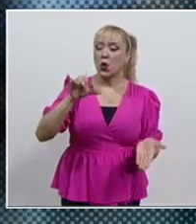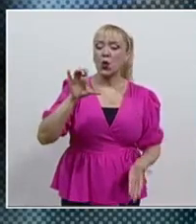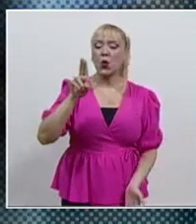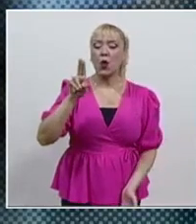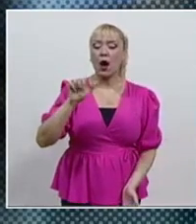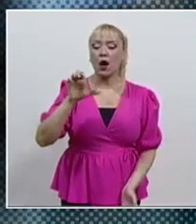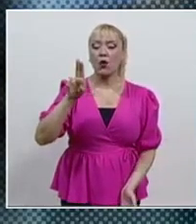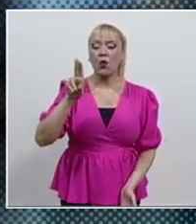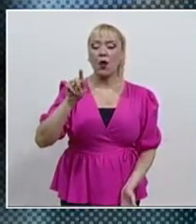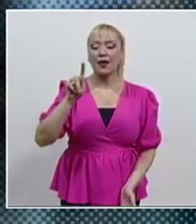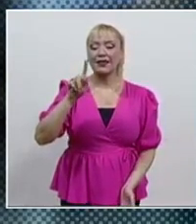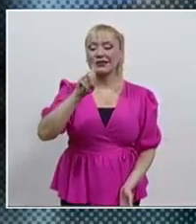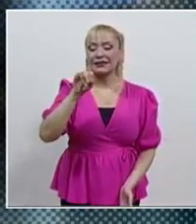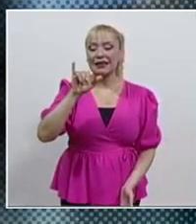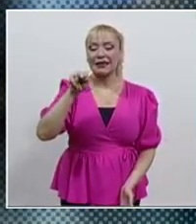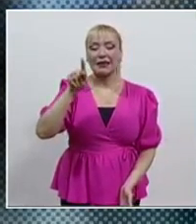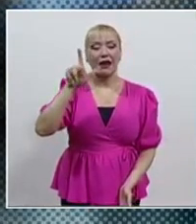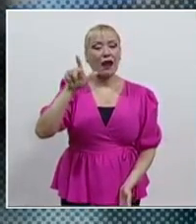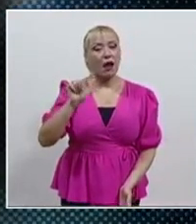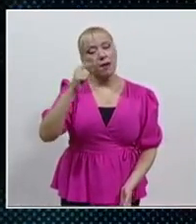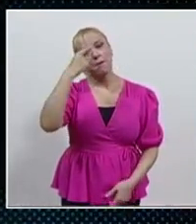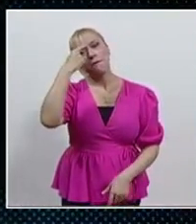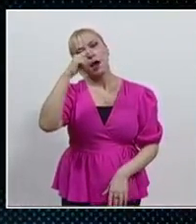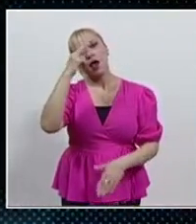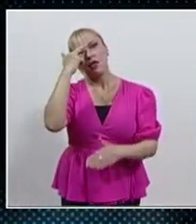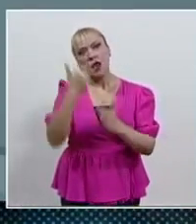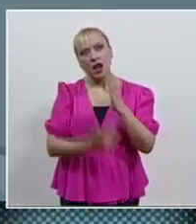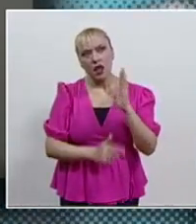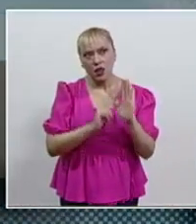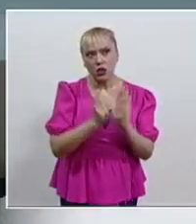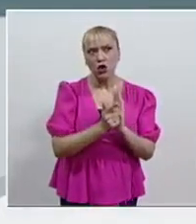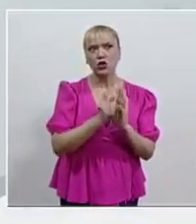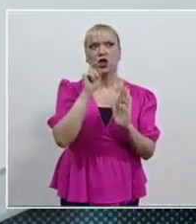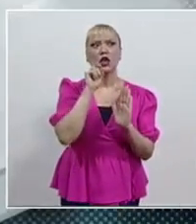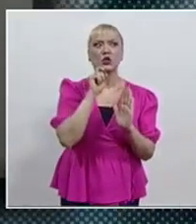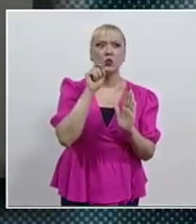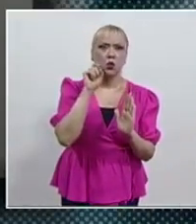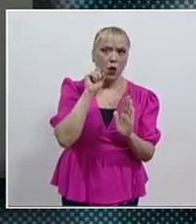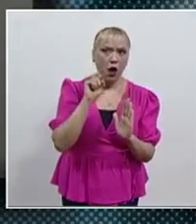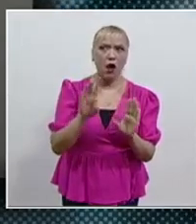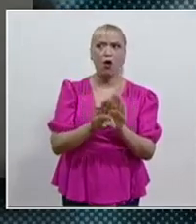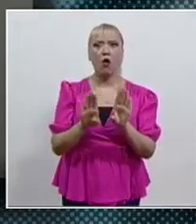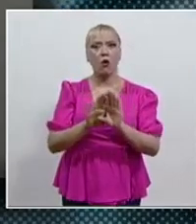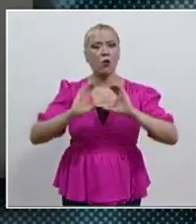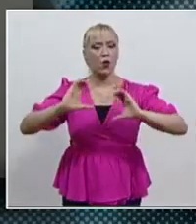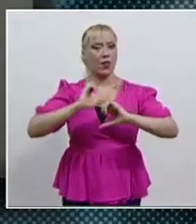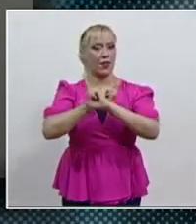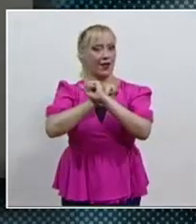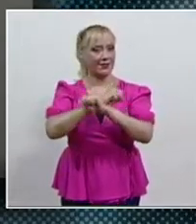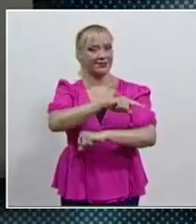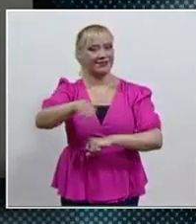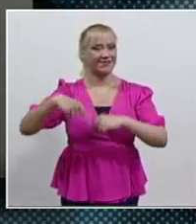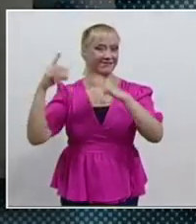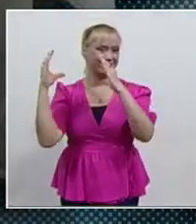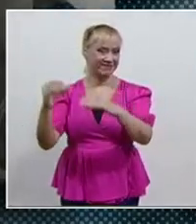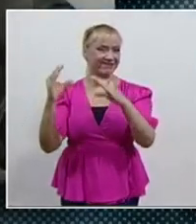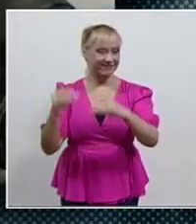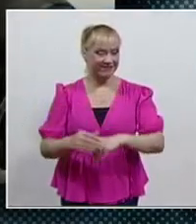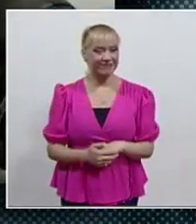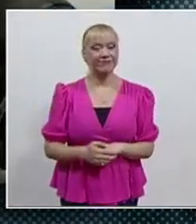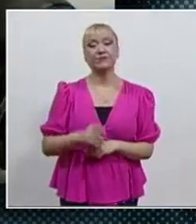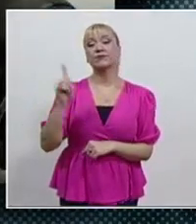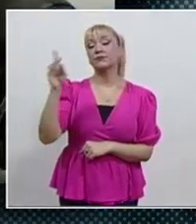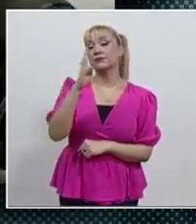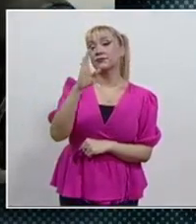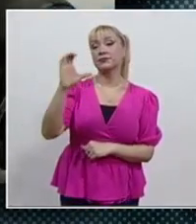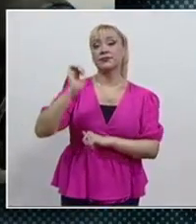de riesgo y vulnerabilidades, tales como los delitos sexuales. El Poder Judicial de Baja California Sur trabaja en